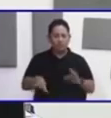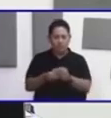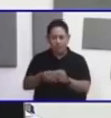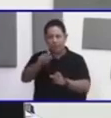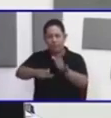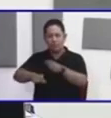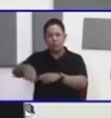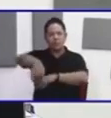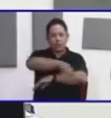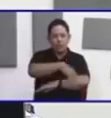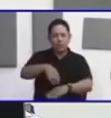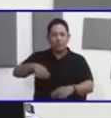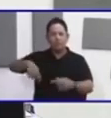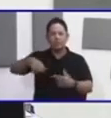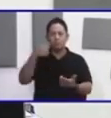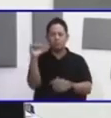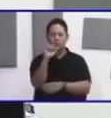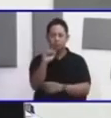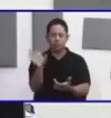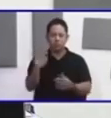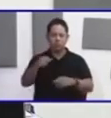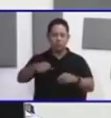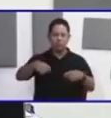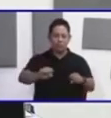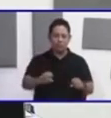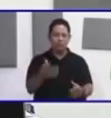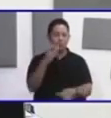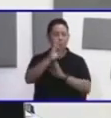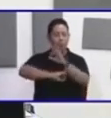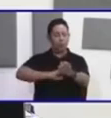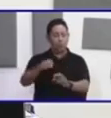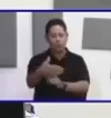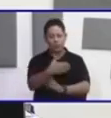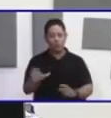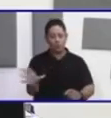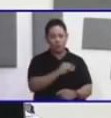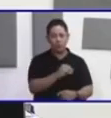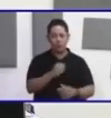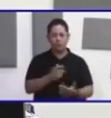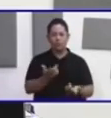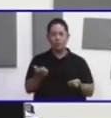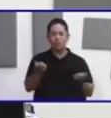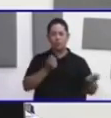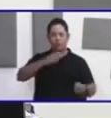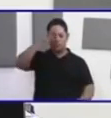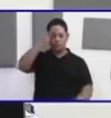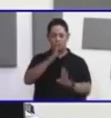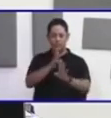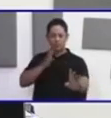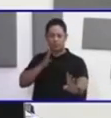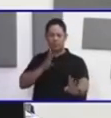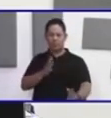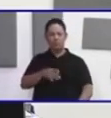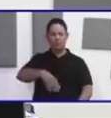norma, a que la prosperidad sea integral y sea para todos. En un puesto de control, cuando se verifica que un